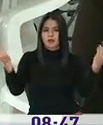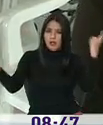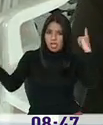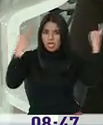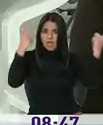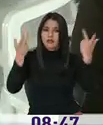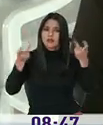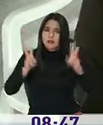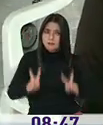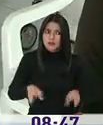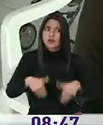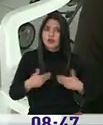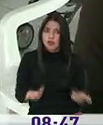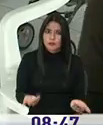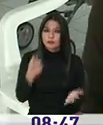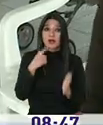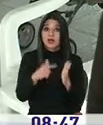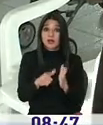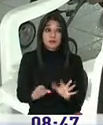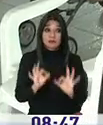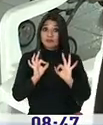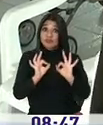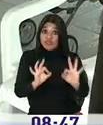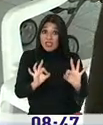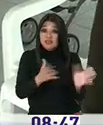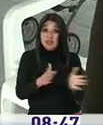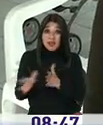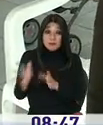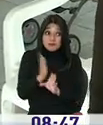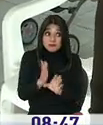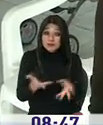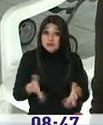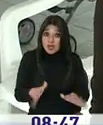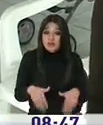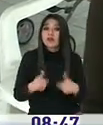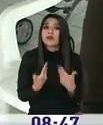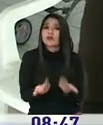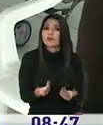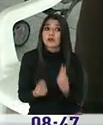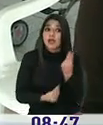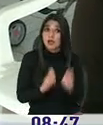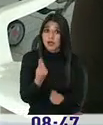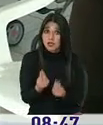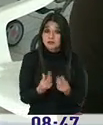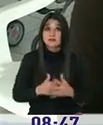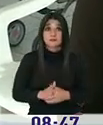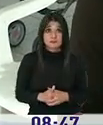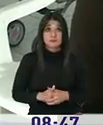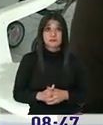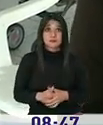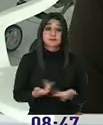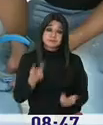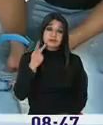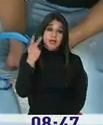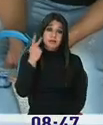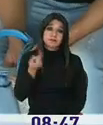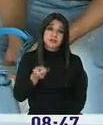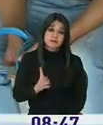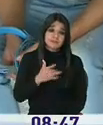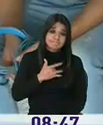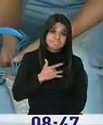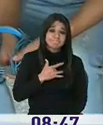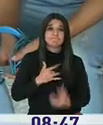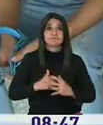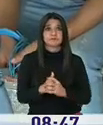para su adolescencia si no tienen su respectiva terapia psicológica y más que todo el amor con nosotros como padres. Además,